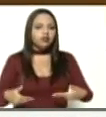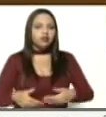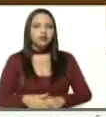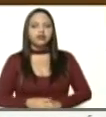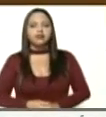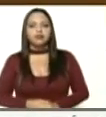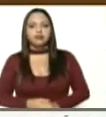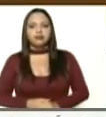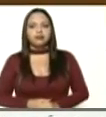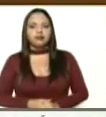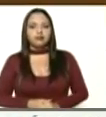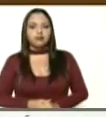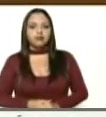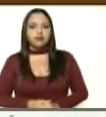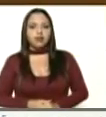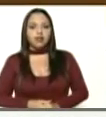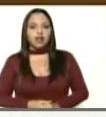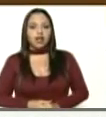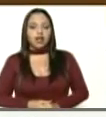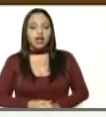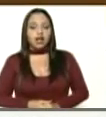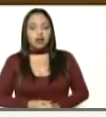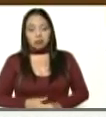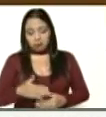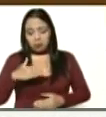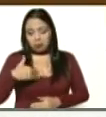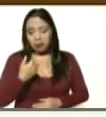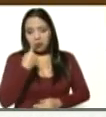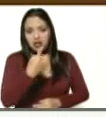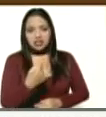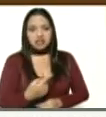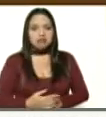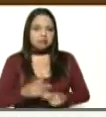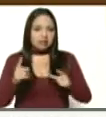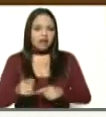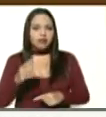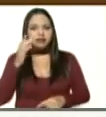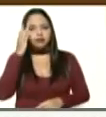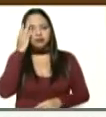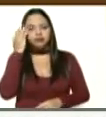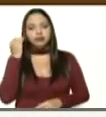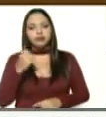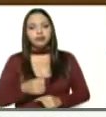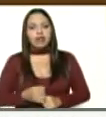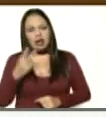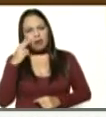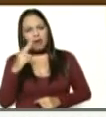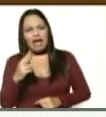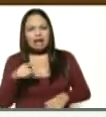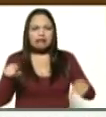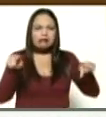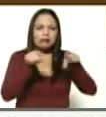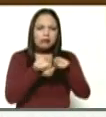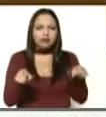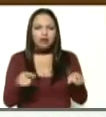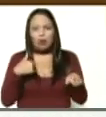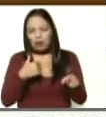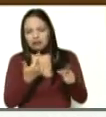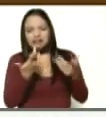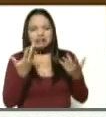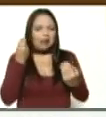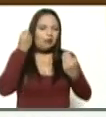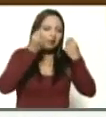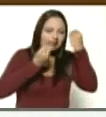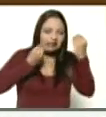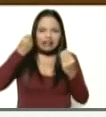Y nosotros pudiéramos decir también, mira qué similitud, sacando cuenta, me dio hoy por sacar cuenta,